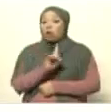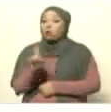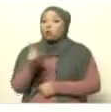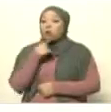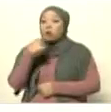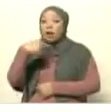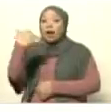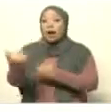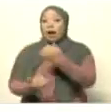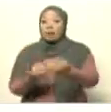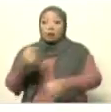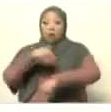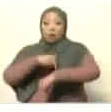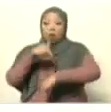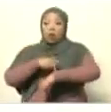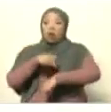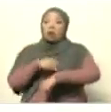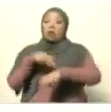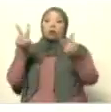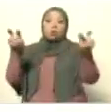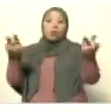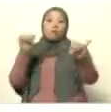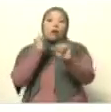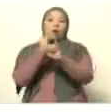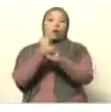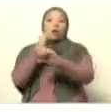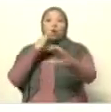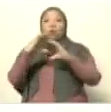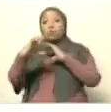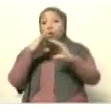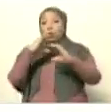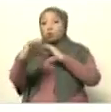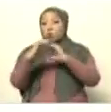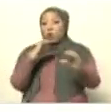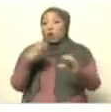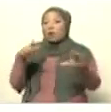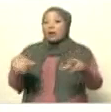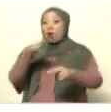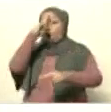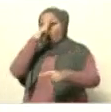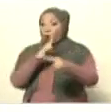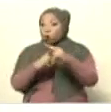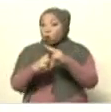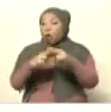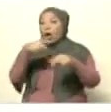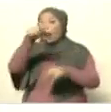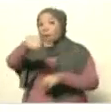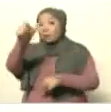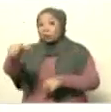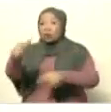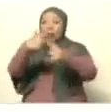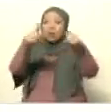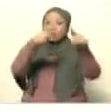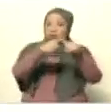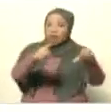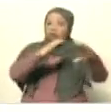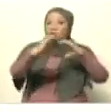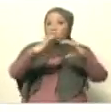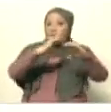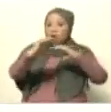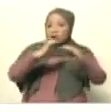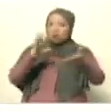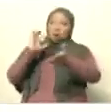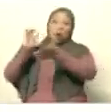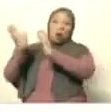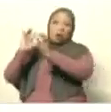A esta hora, por cierto, hablando de nuevas comunicaciones y de los homenajes a los comunicadores alternativos, nos unimos a una videoconferencia con el